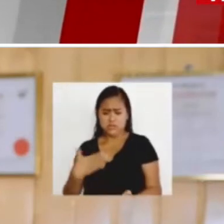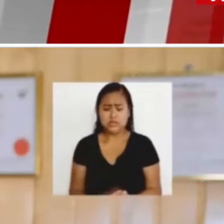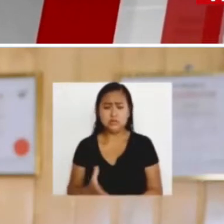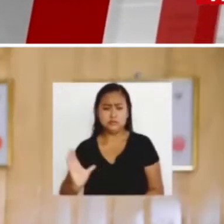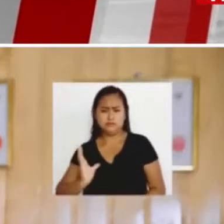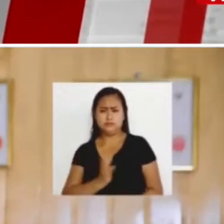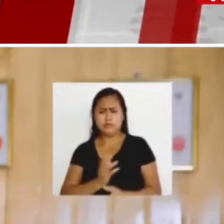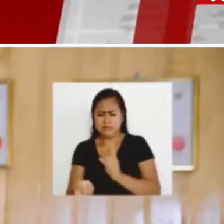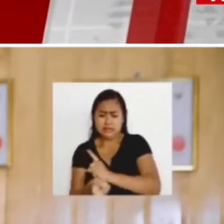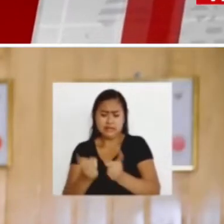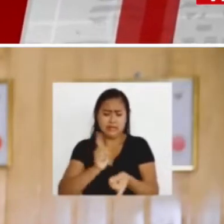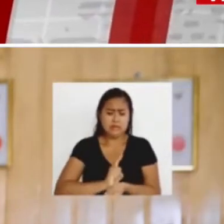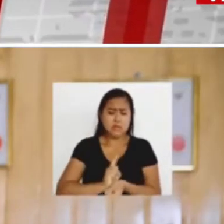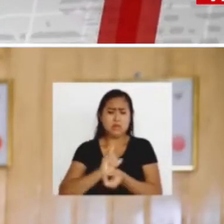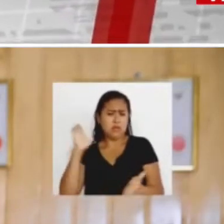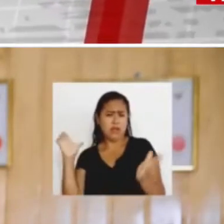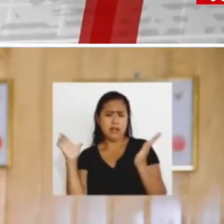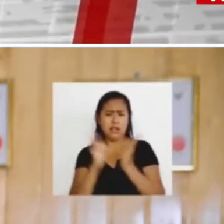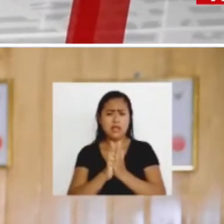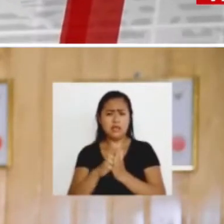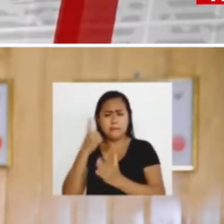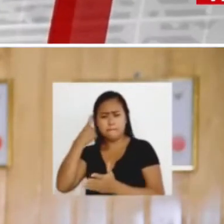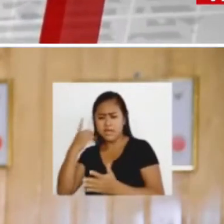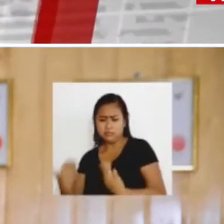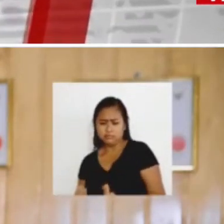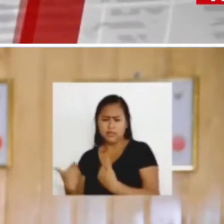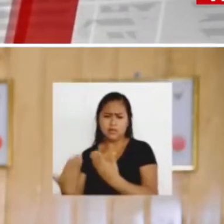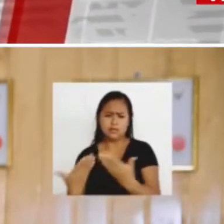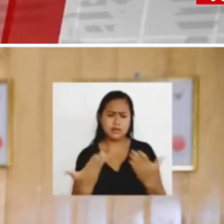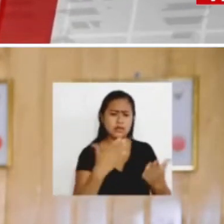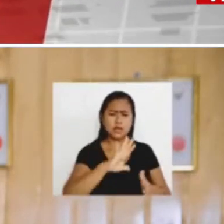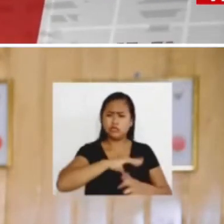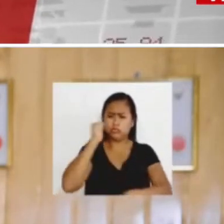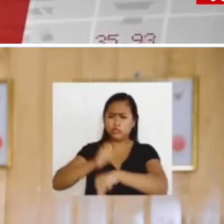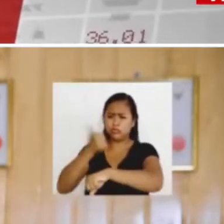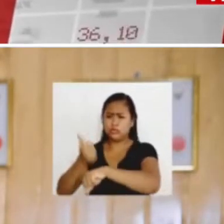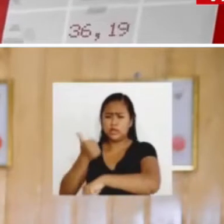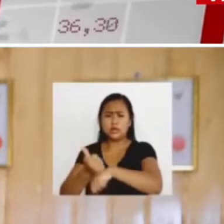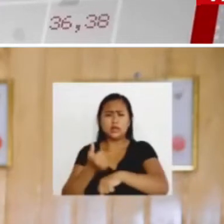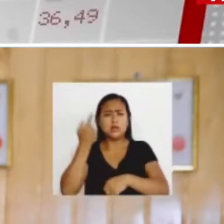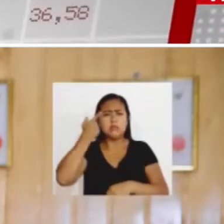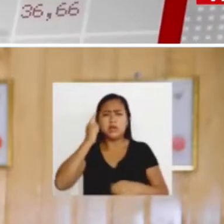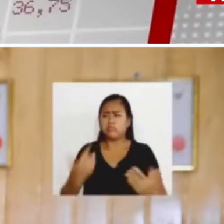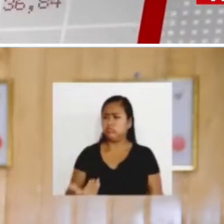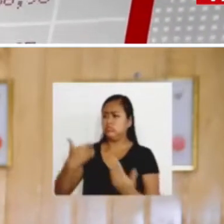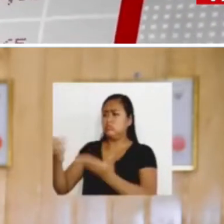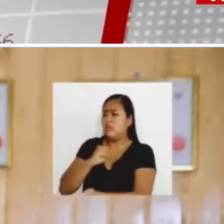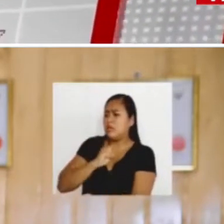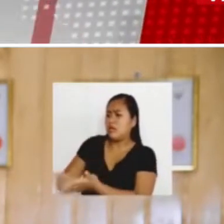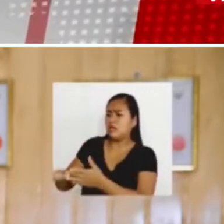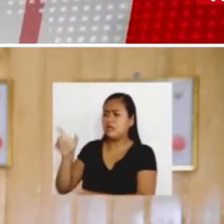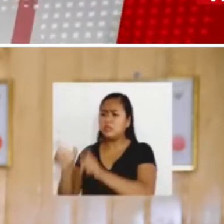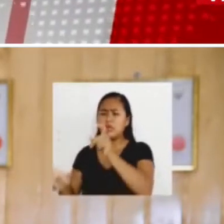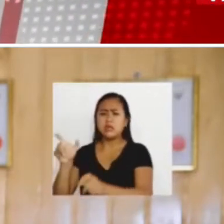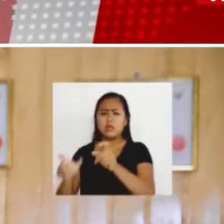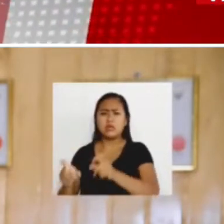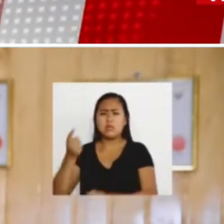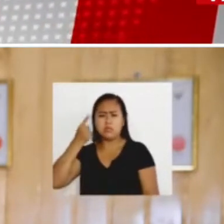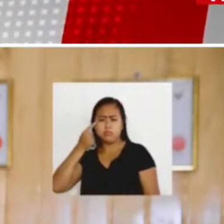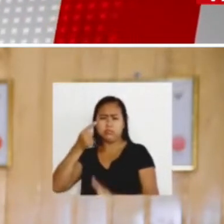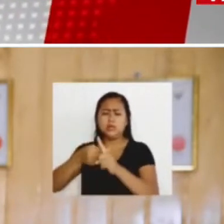porque me parece que la estrategia de César Acuña Peralta no ha funcionado bien desde el inicio de la campaña, porque